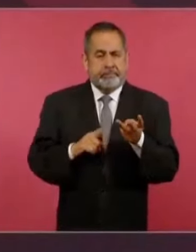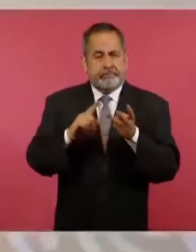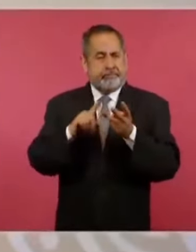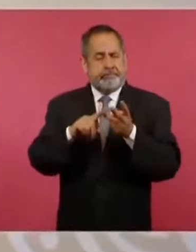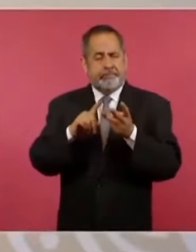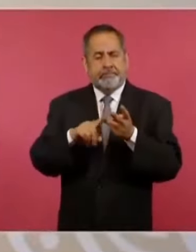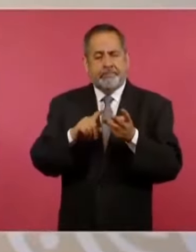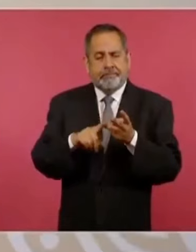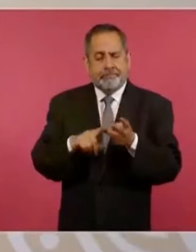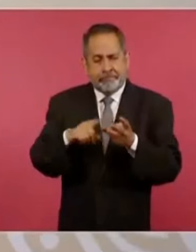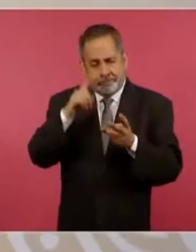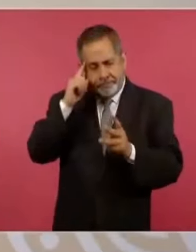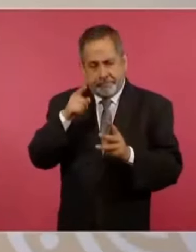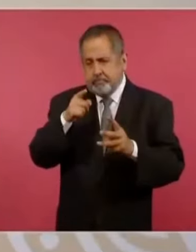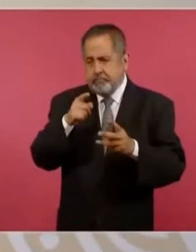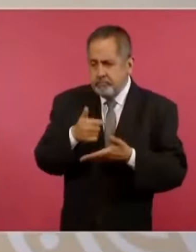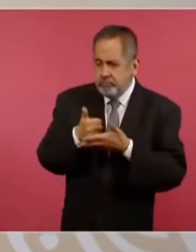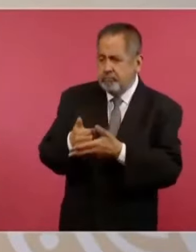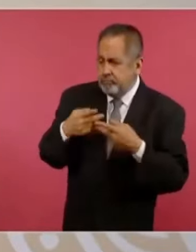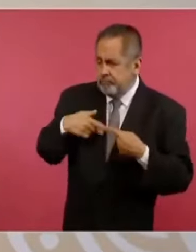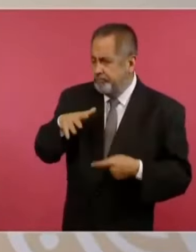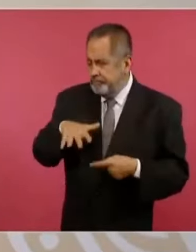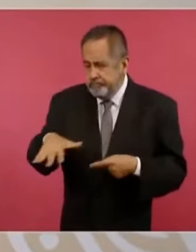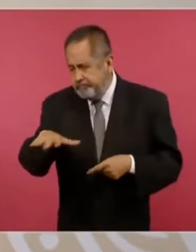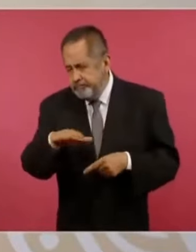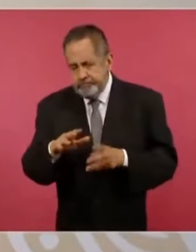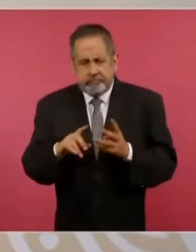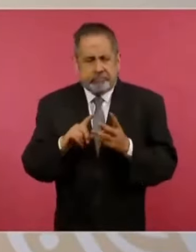propósito de ayudar a los pueblos,